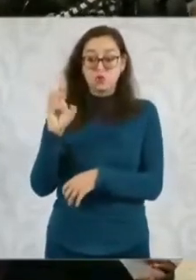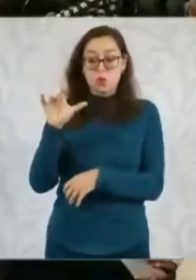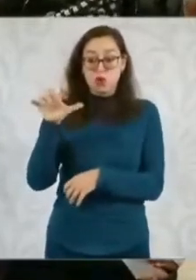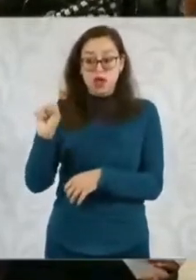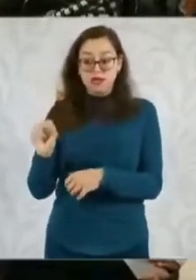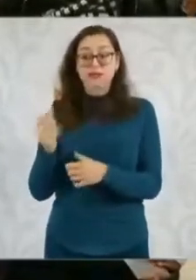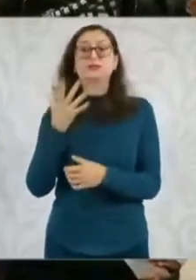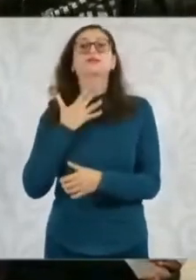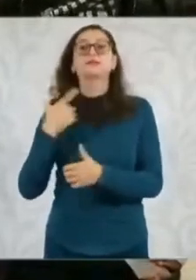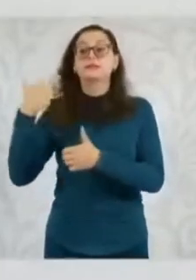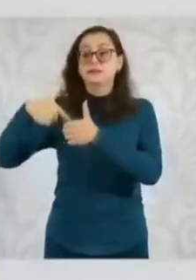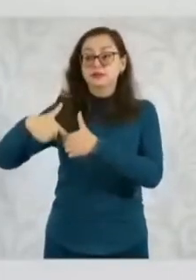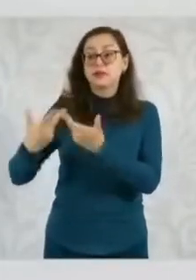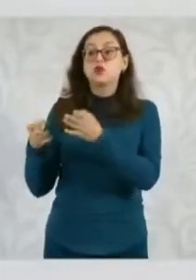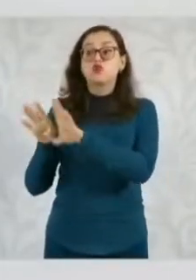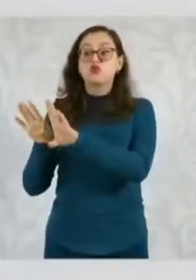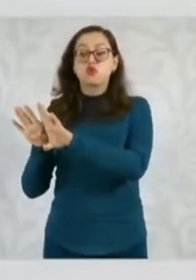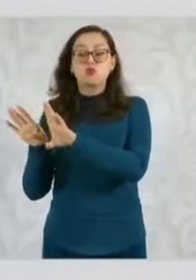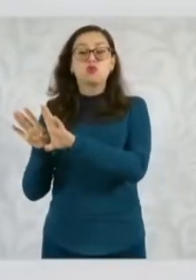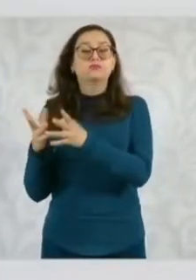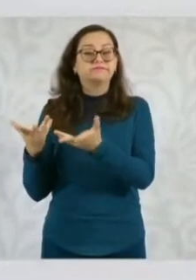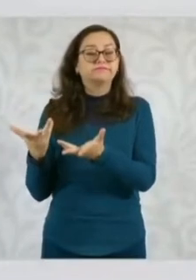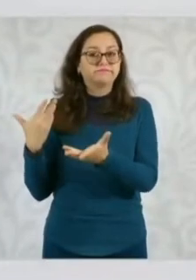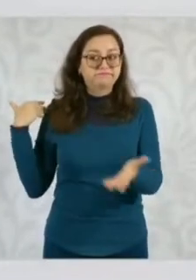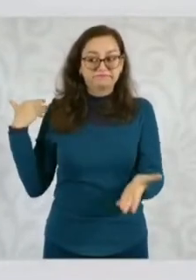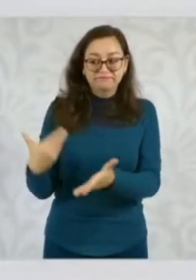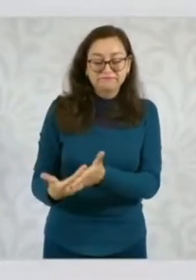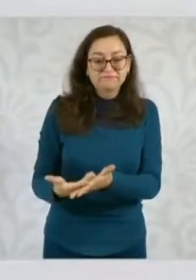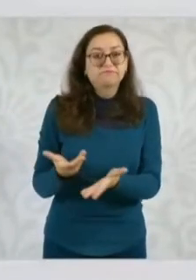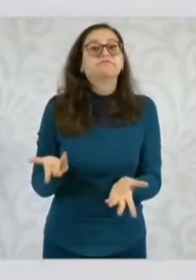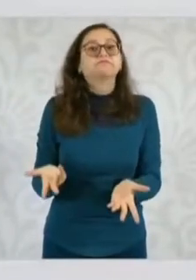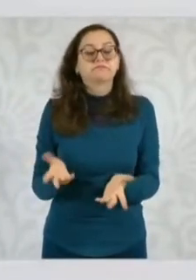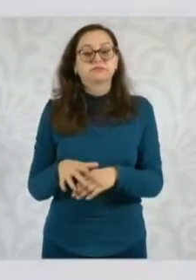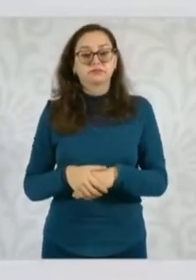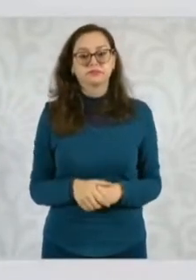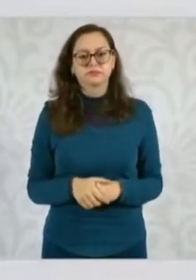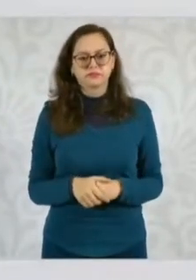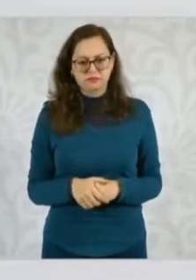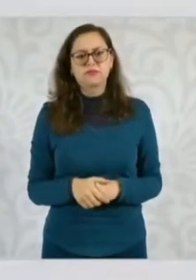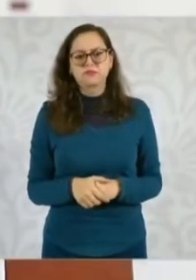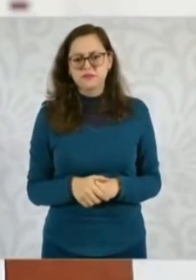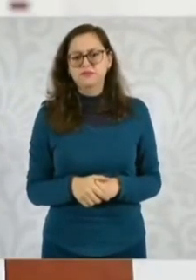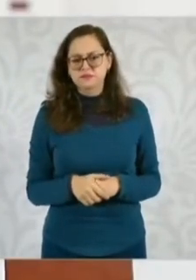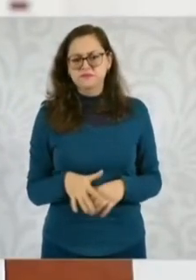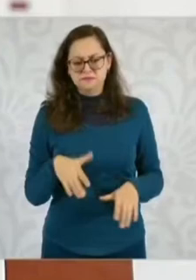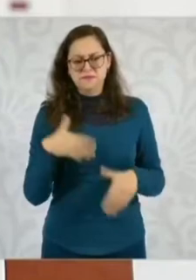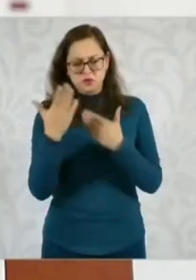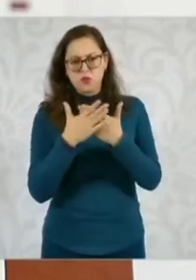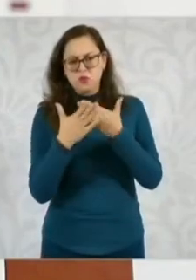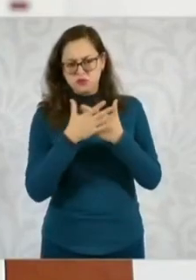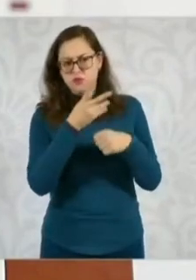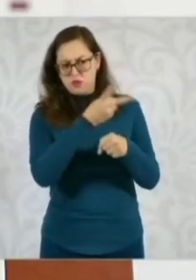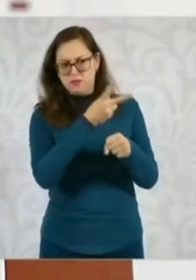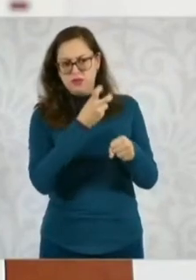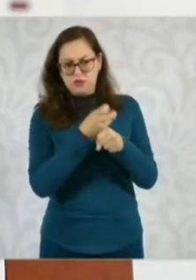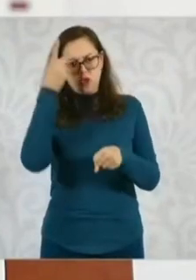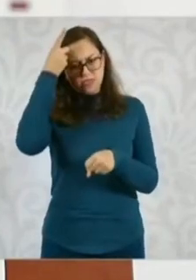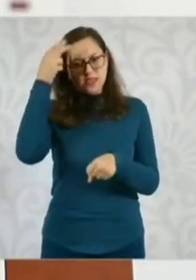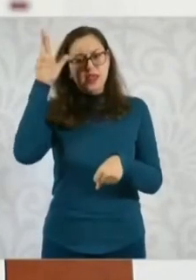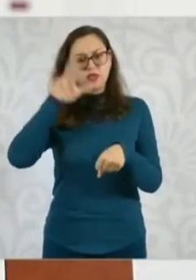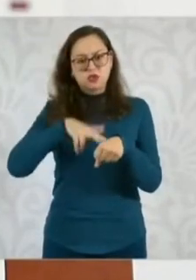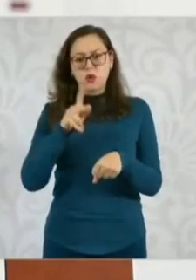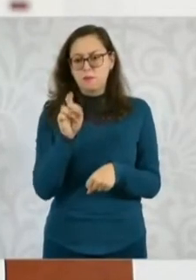Vamos a traer al director de Pemex, si quieren, para que pueda explicar esto y otros temas, junto con la secretaria de Energía.